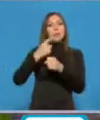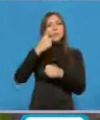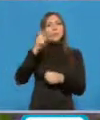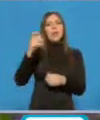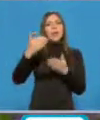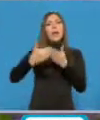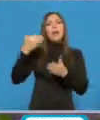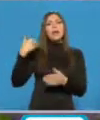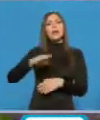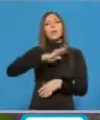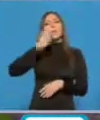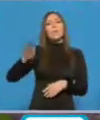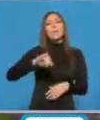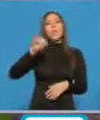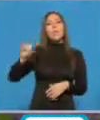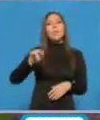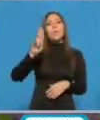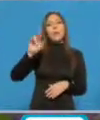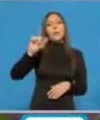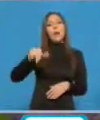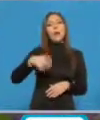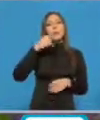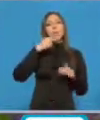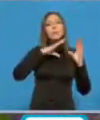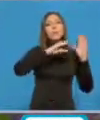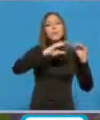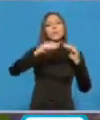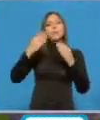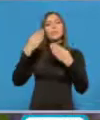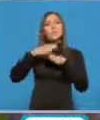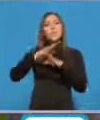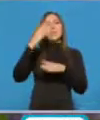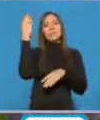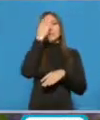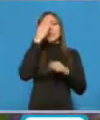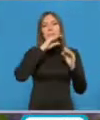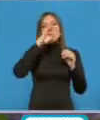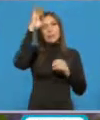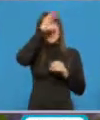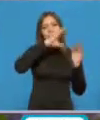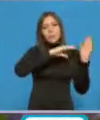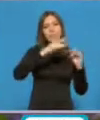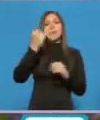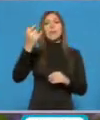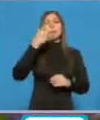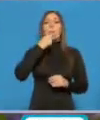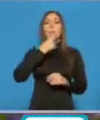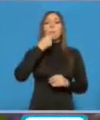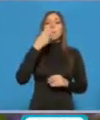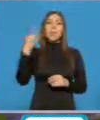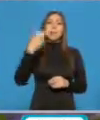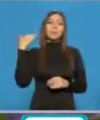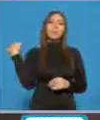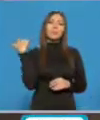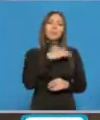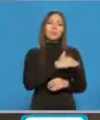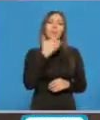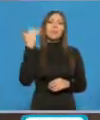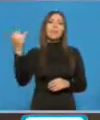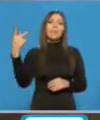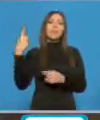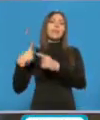Ya. ¿Sí? Bueno, entonces la leyenda dice que fue decapitado y